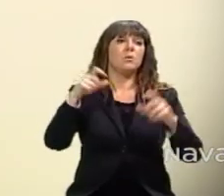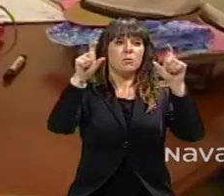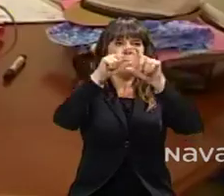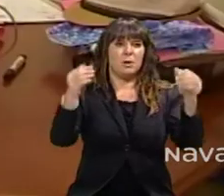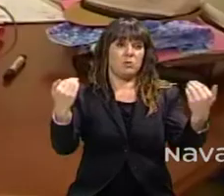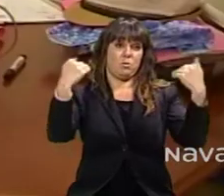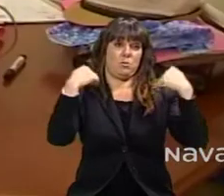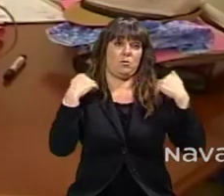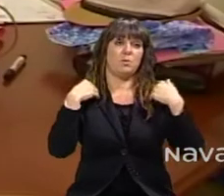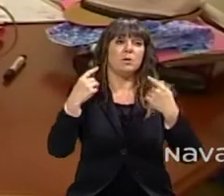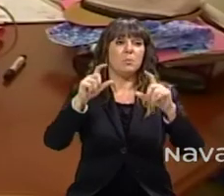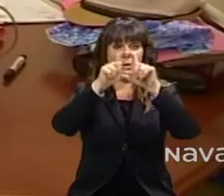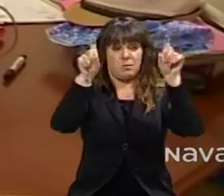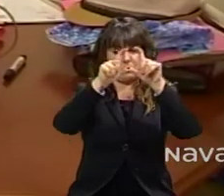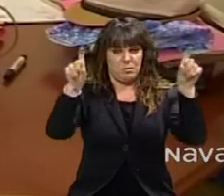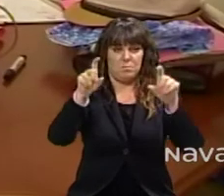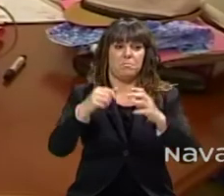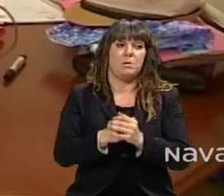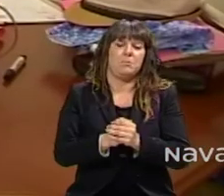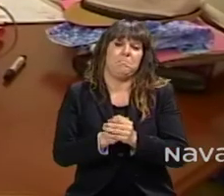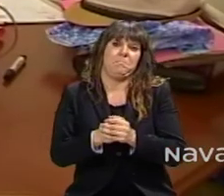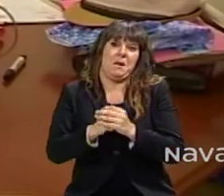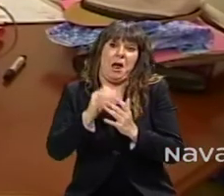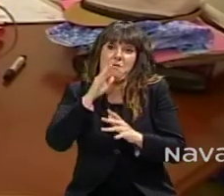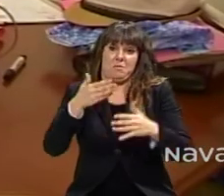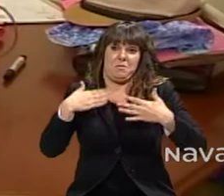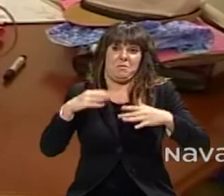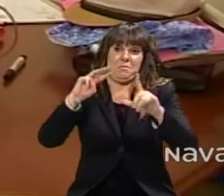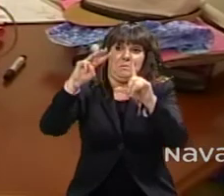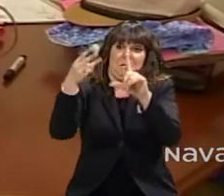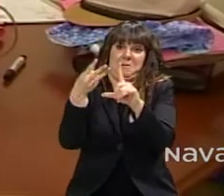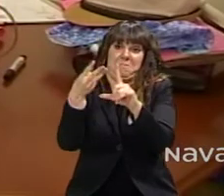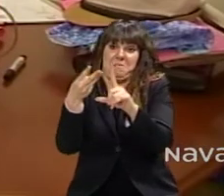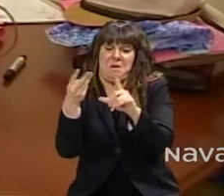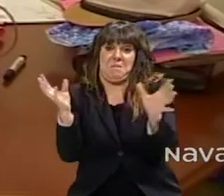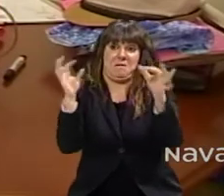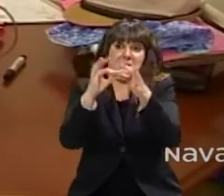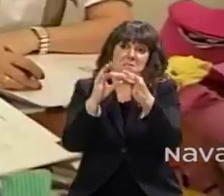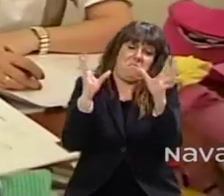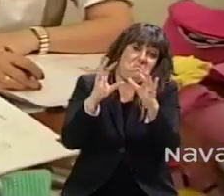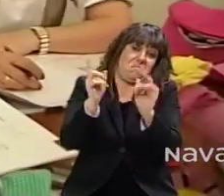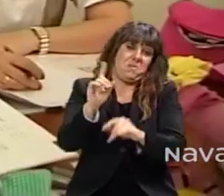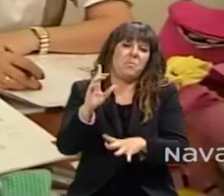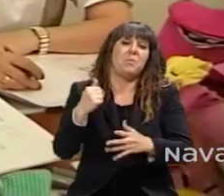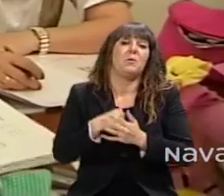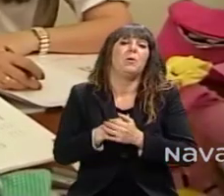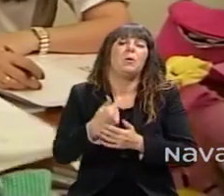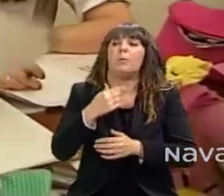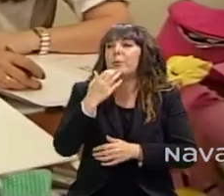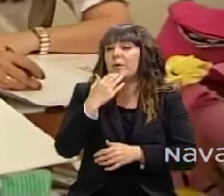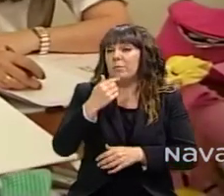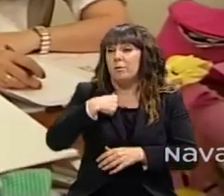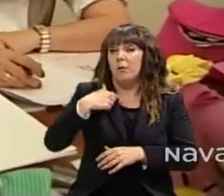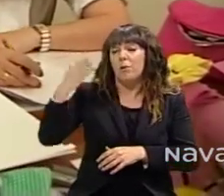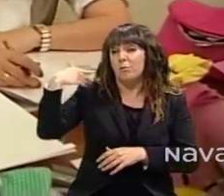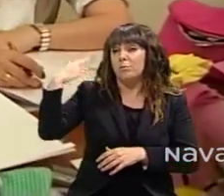y bueno no tiene mucho que ver con lo que estamos viviendo ahora con Como Mami. He vivido tiempo fuera también y he visto un poco pues como se